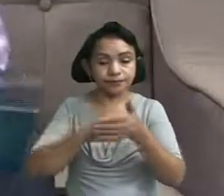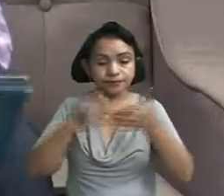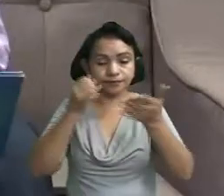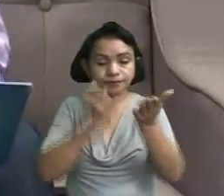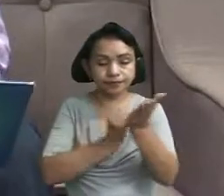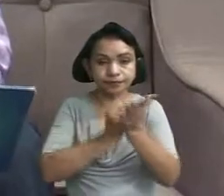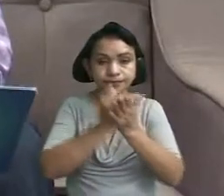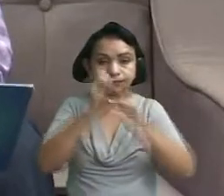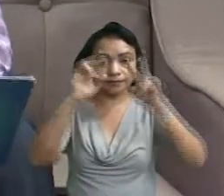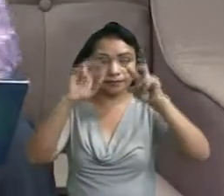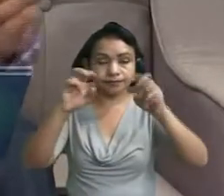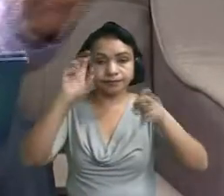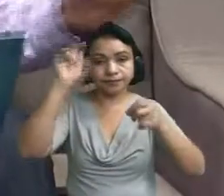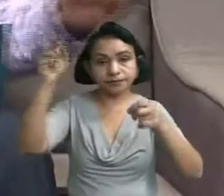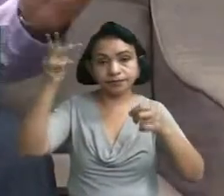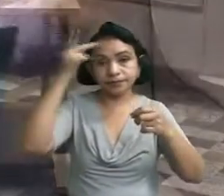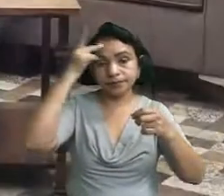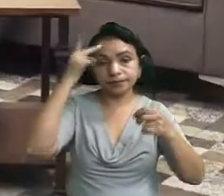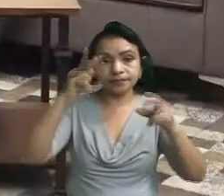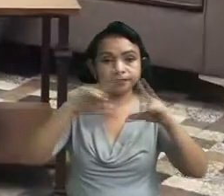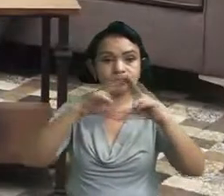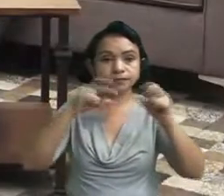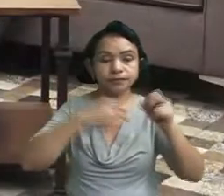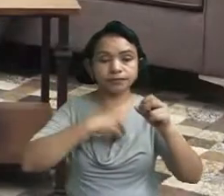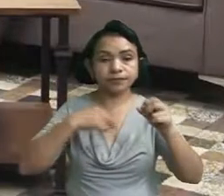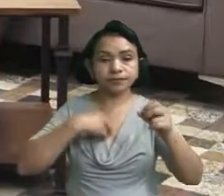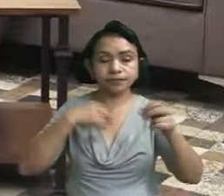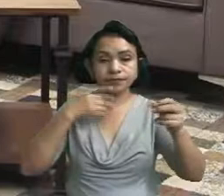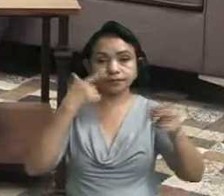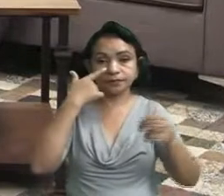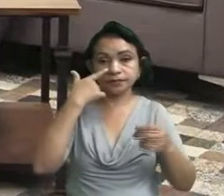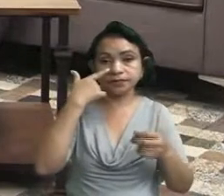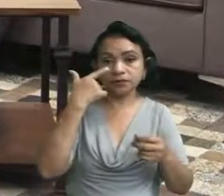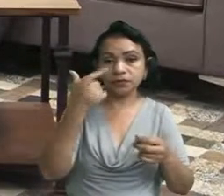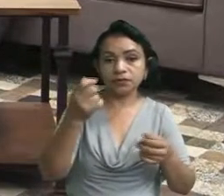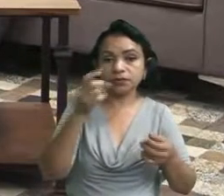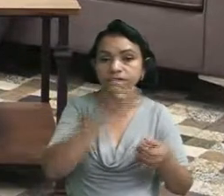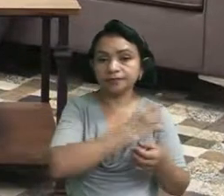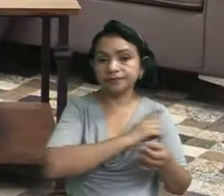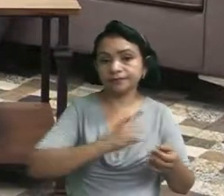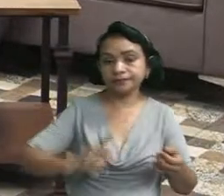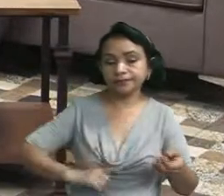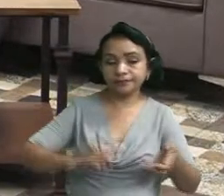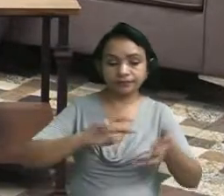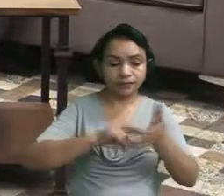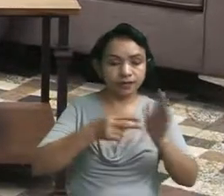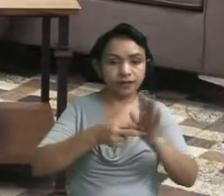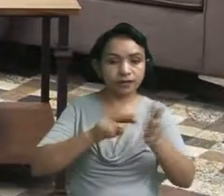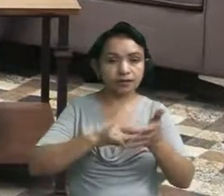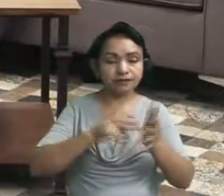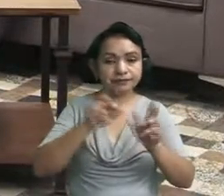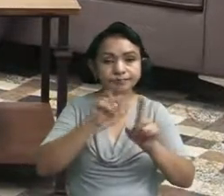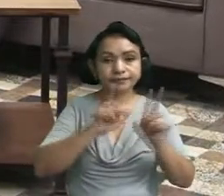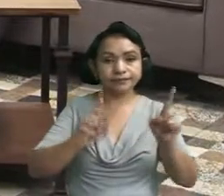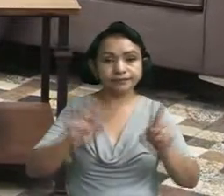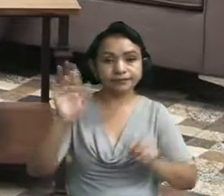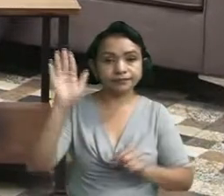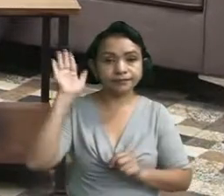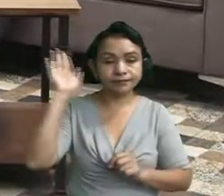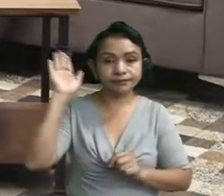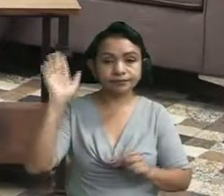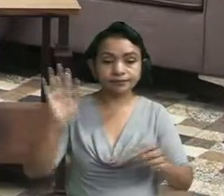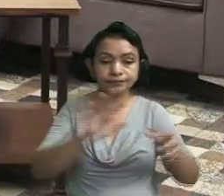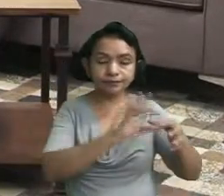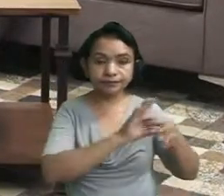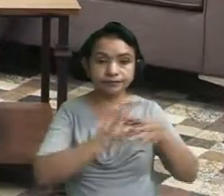todo lo que ocurre en nuestro país, también conocer un poquito, diputado, lo que implica ese nivel de compromiso del gobierno de reconciliación y